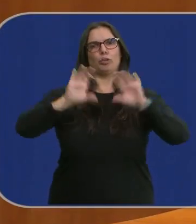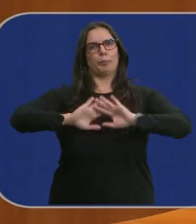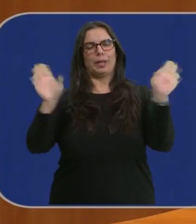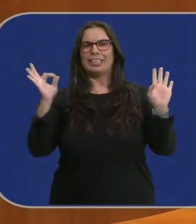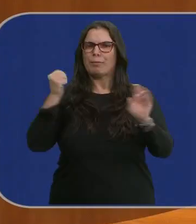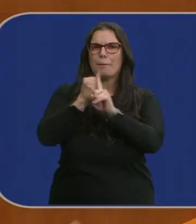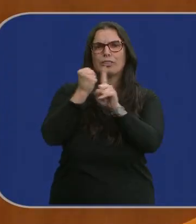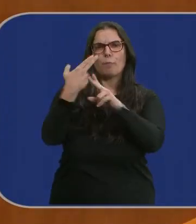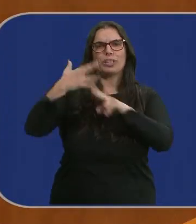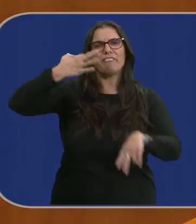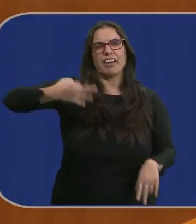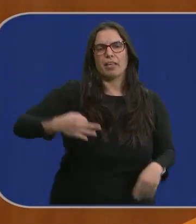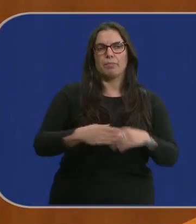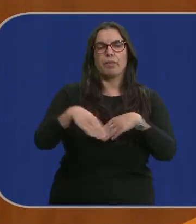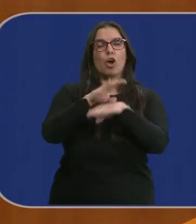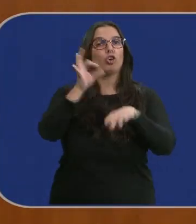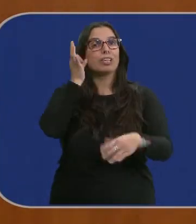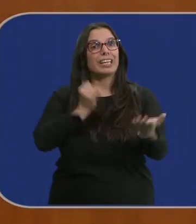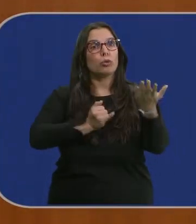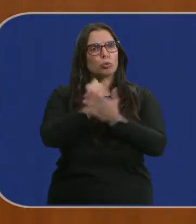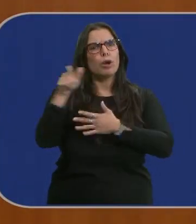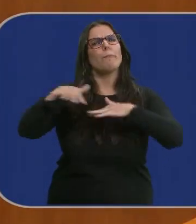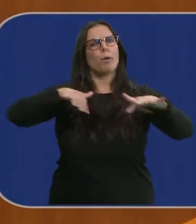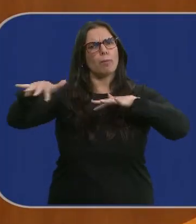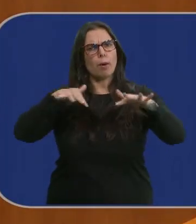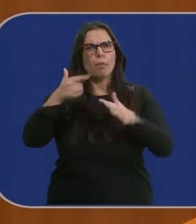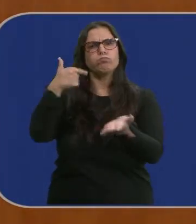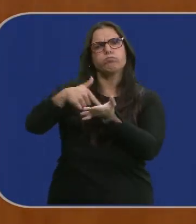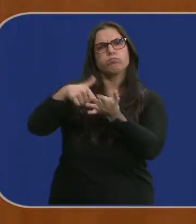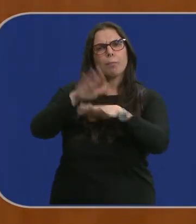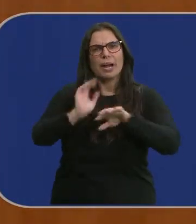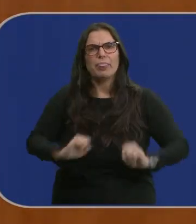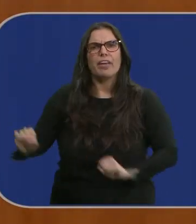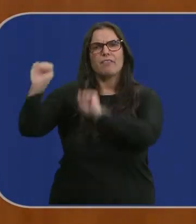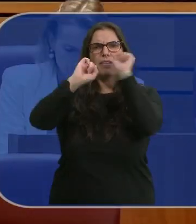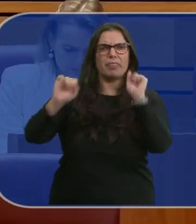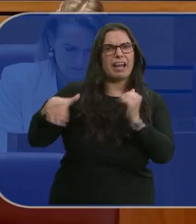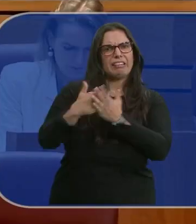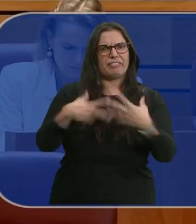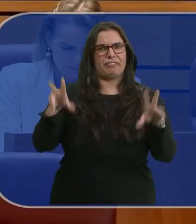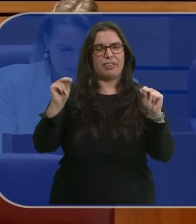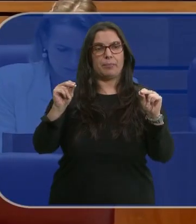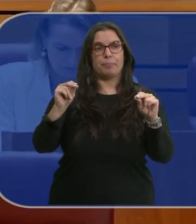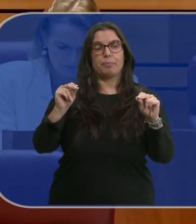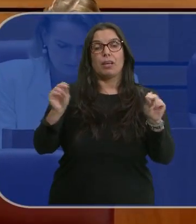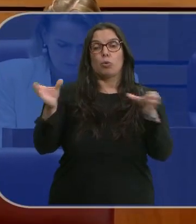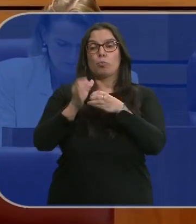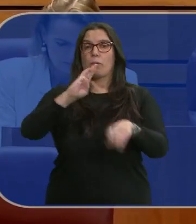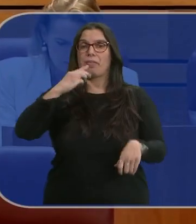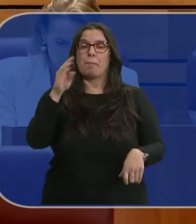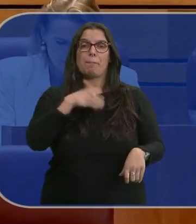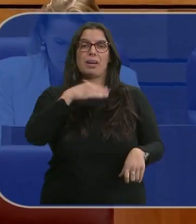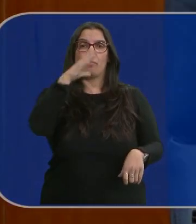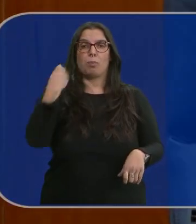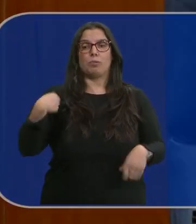presión política real. La consejera de Agricultura se está moviendo para defender hasta el final. Lamentan desde la bancada popular que